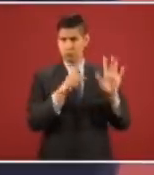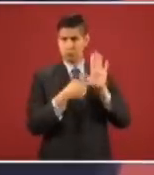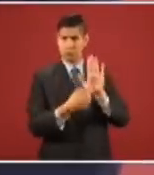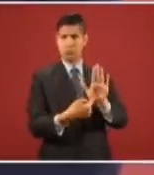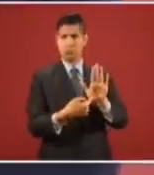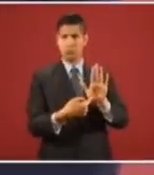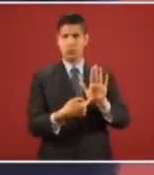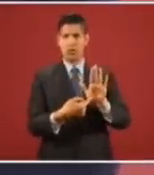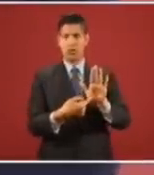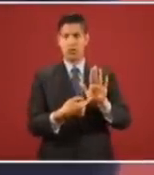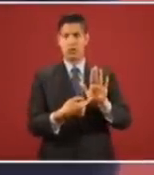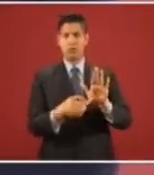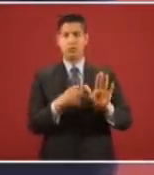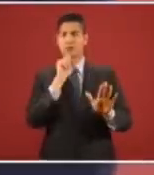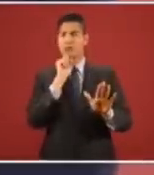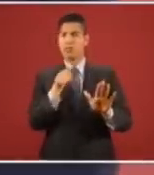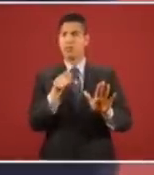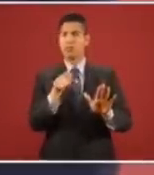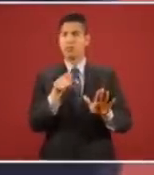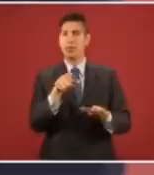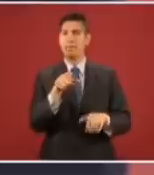De donde tenemos más